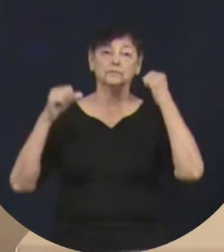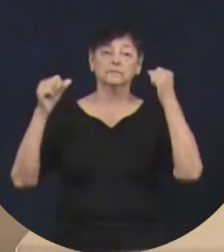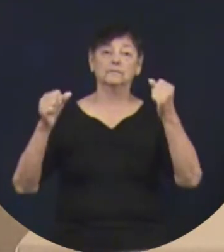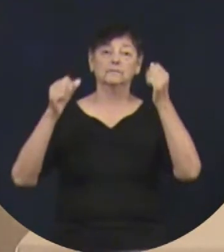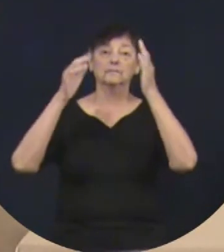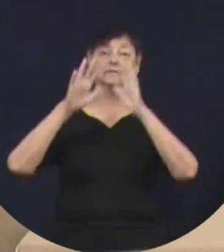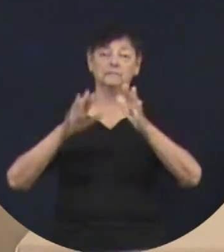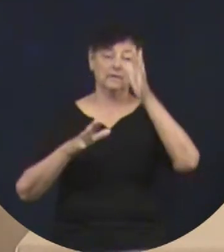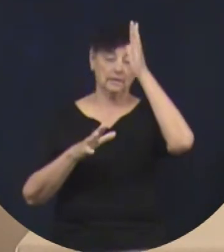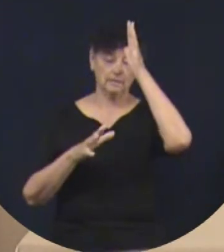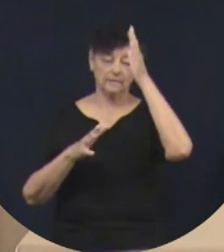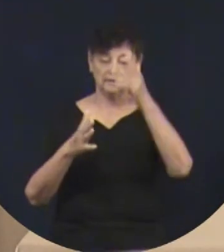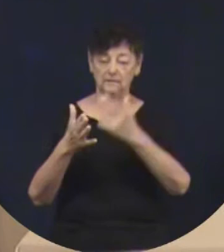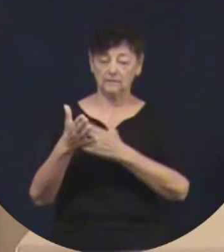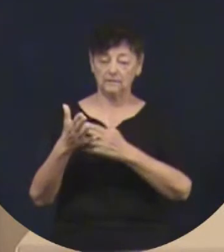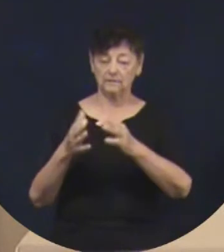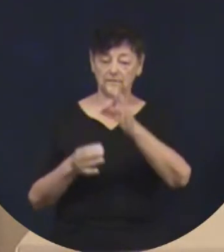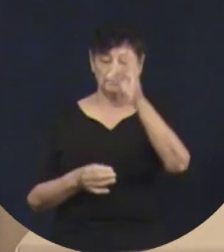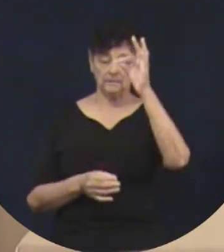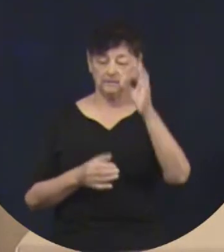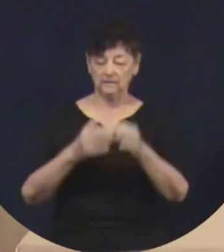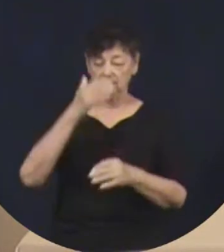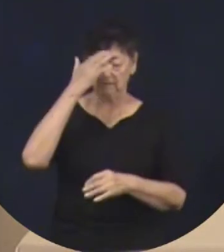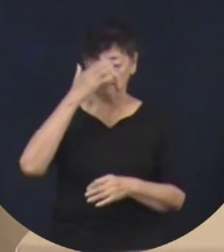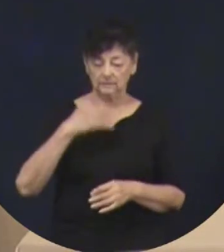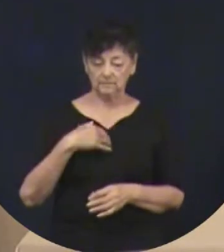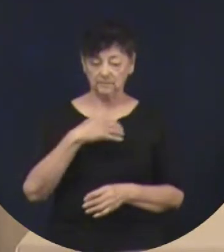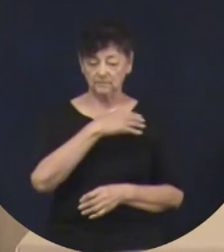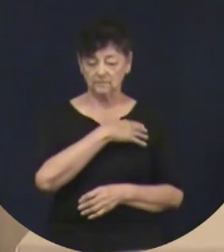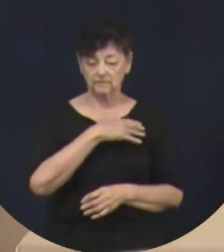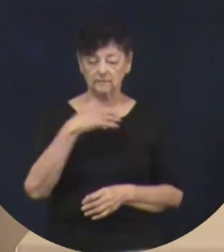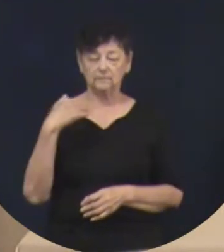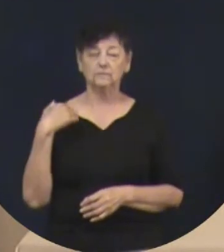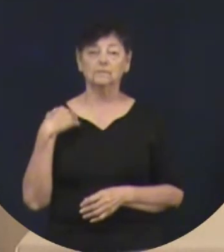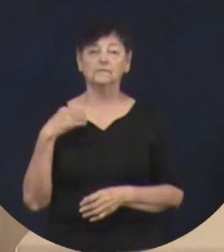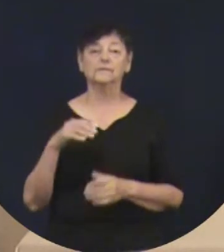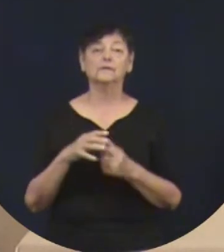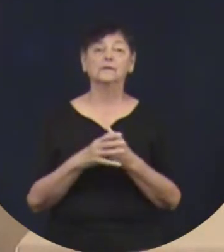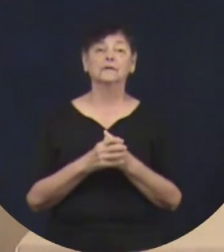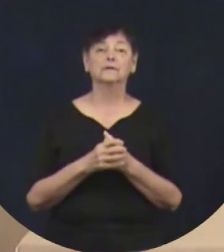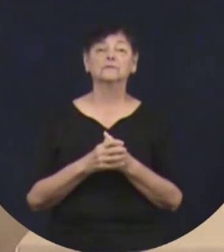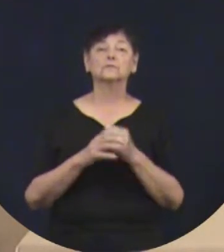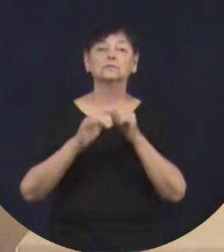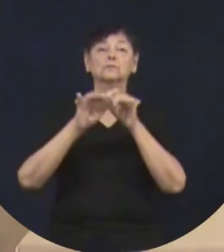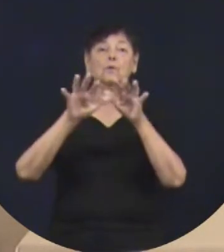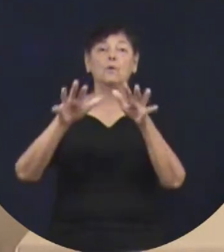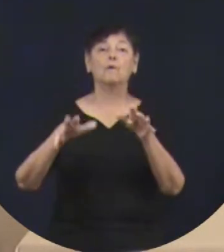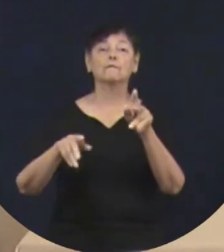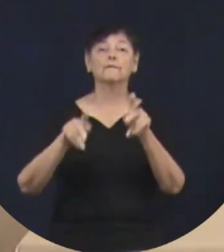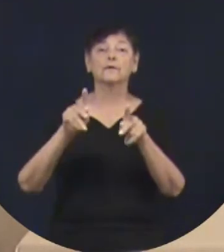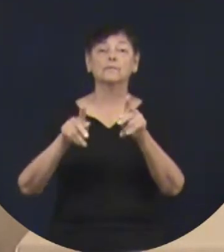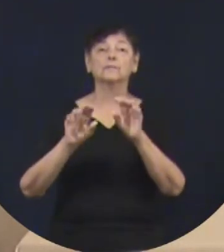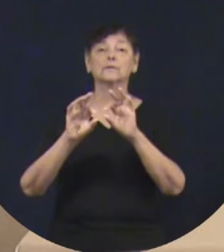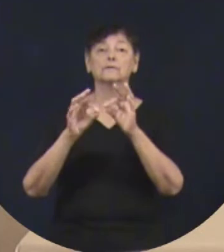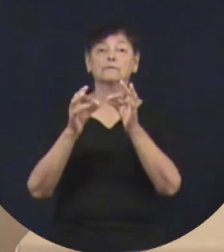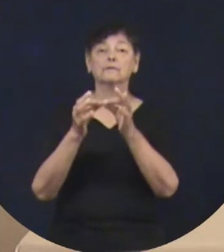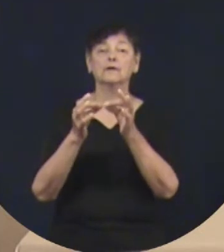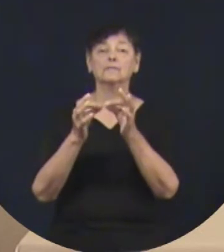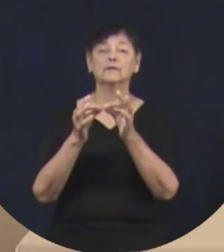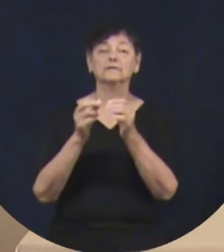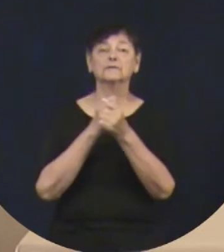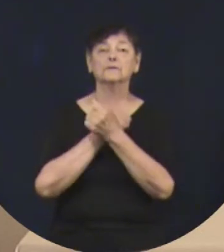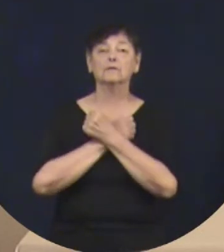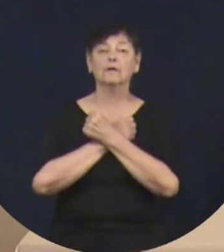Todopoderoso, el Padre, Hijo y el Espíritu Santo descienda sobre ustedes y sus familias y sus